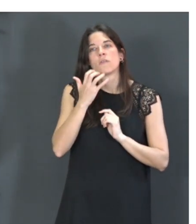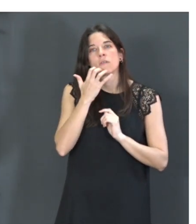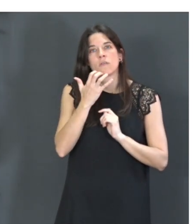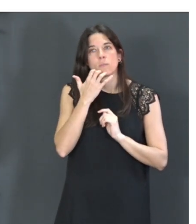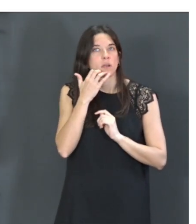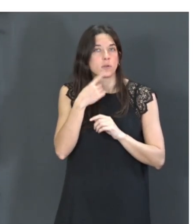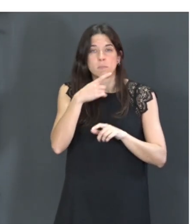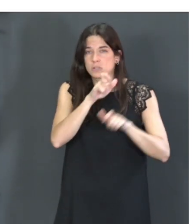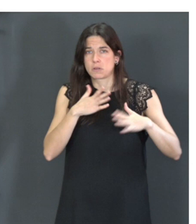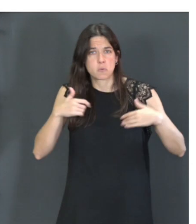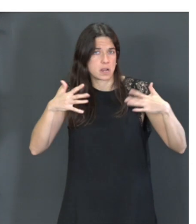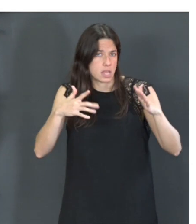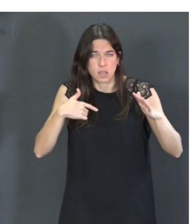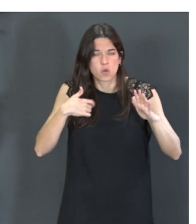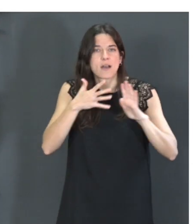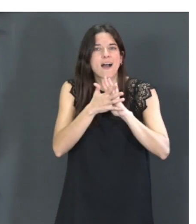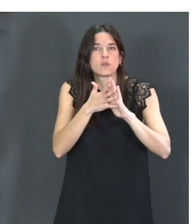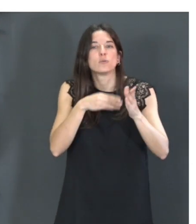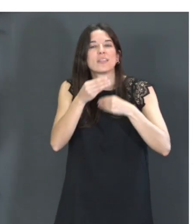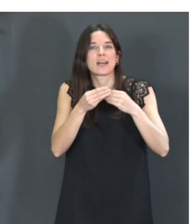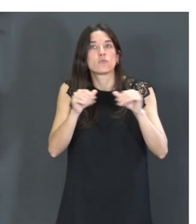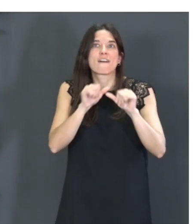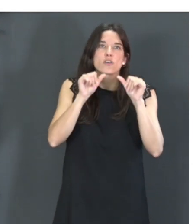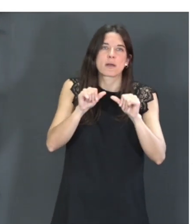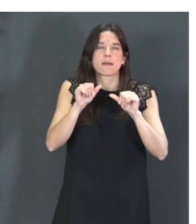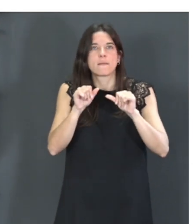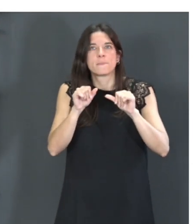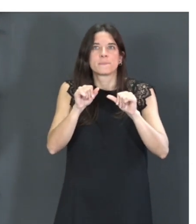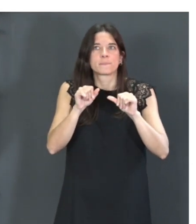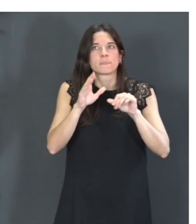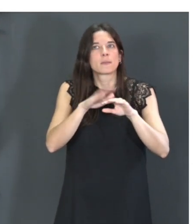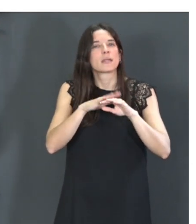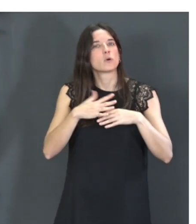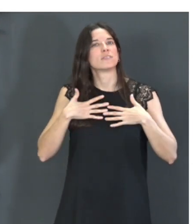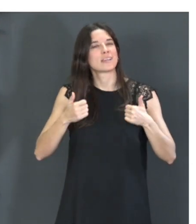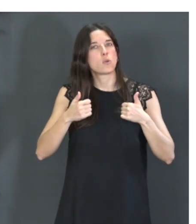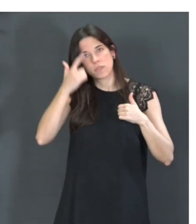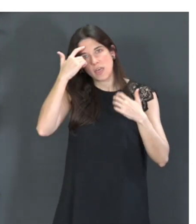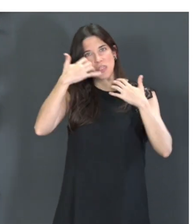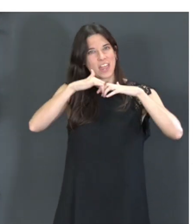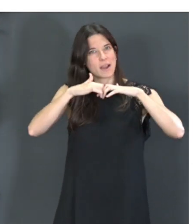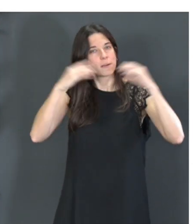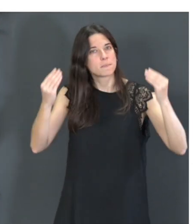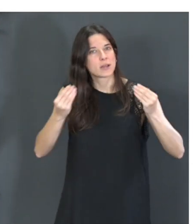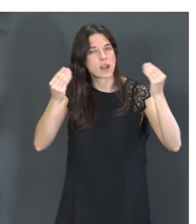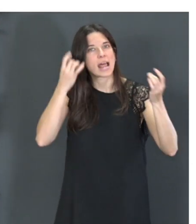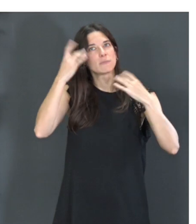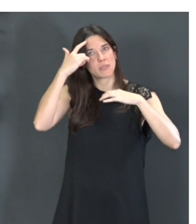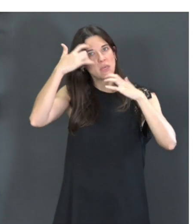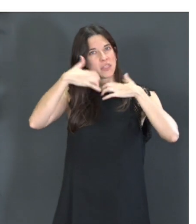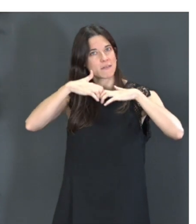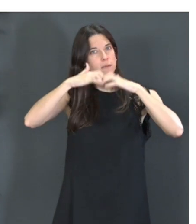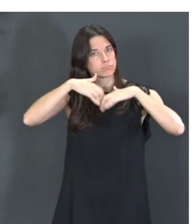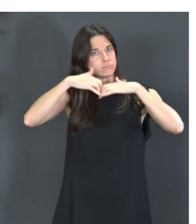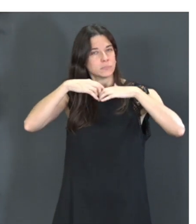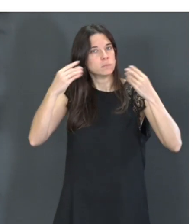cualquier persona, me refiero a utilizarla de manera para mejorar la salud cerebral, ¿de acuerdo? La actividad cerebral. De esa